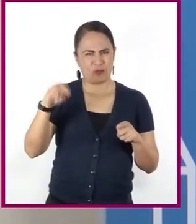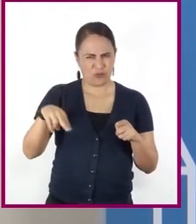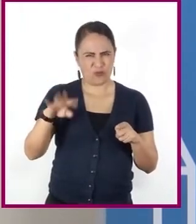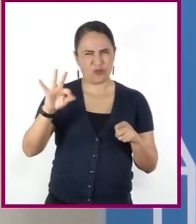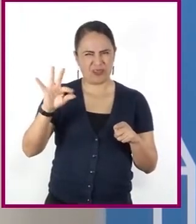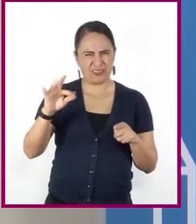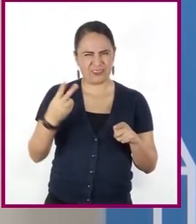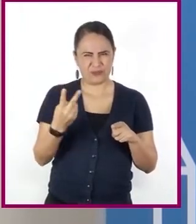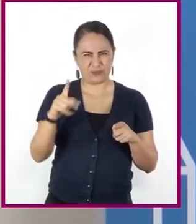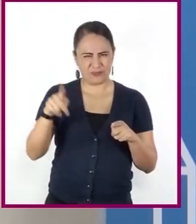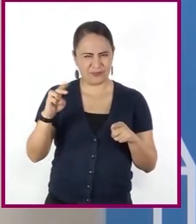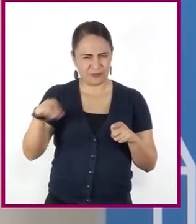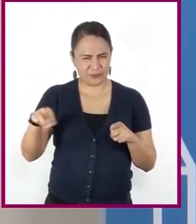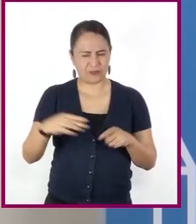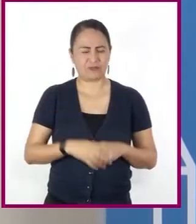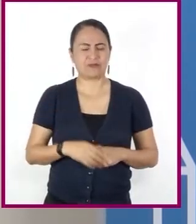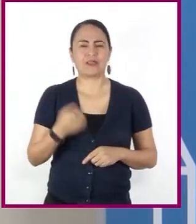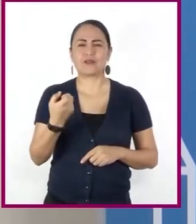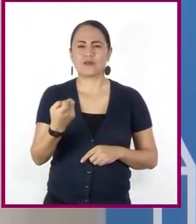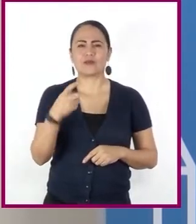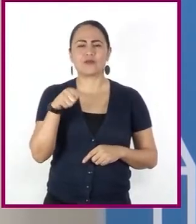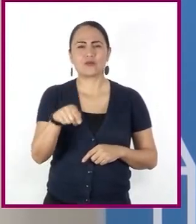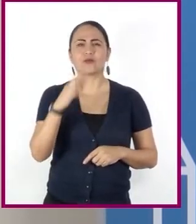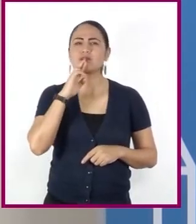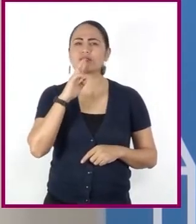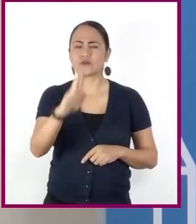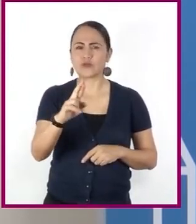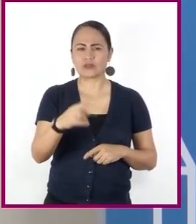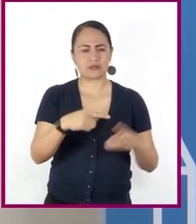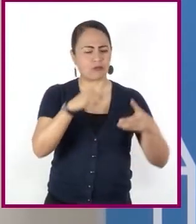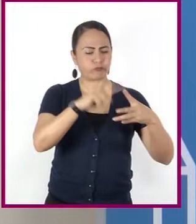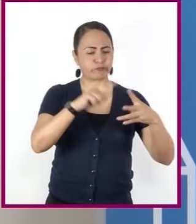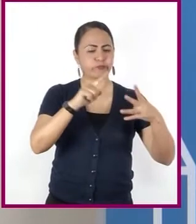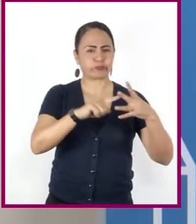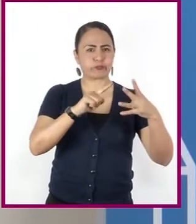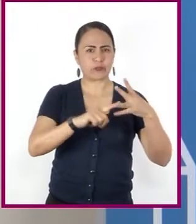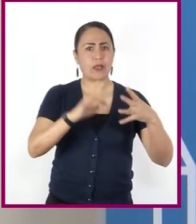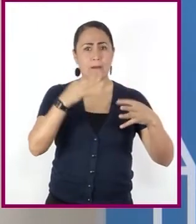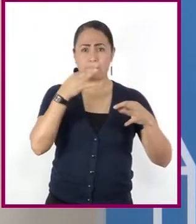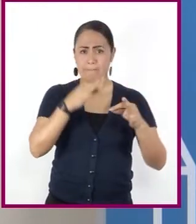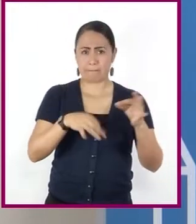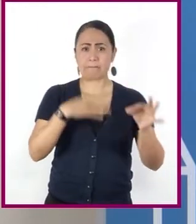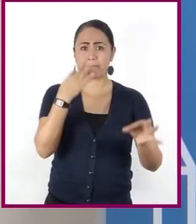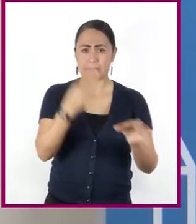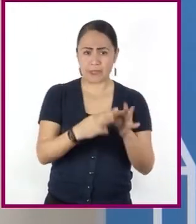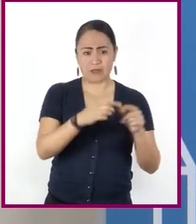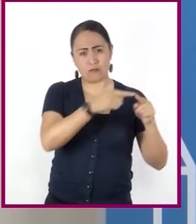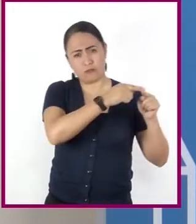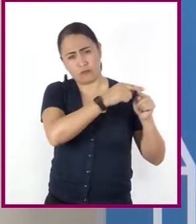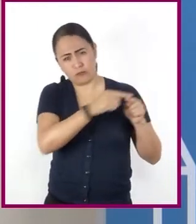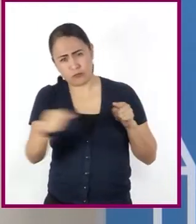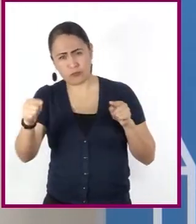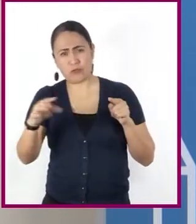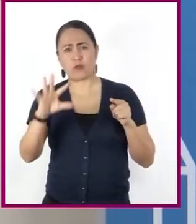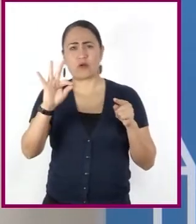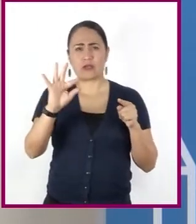respondes acertadamente a las 4 preguntas, habrás conseguido avanzar los